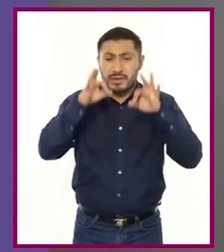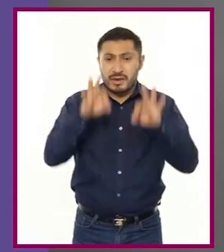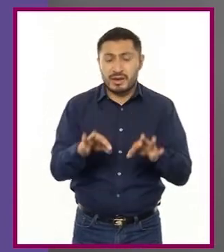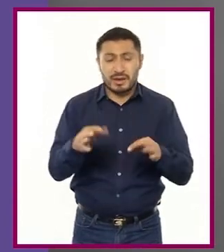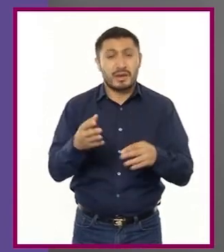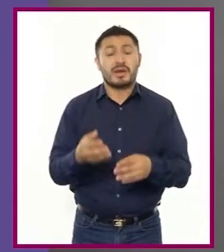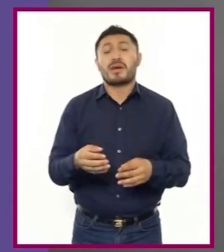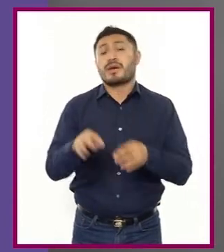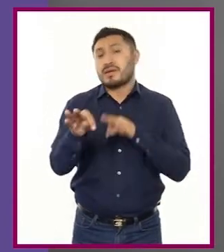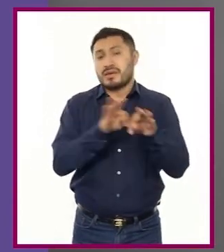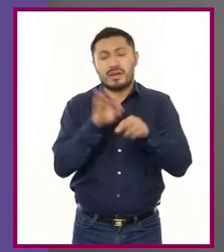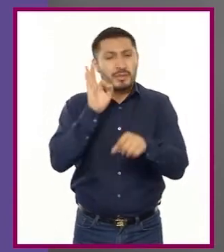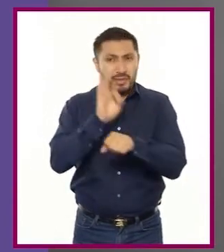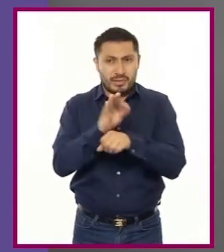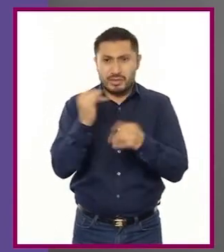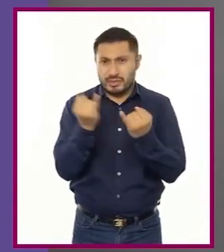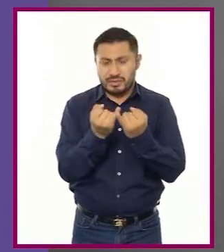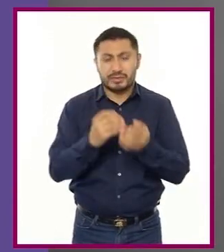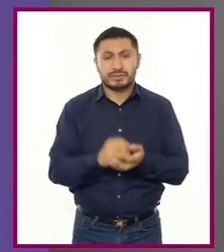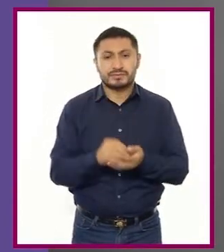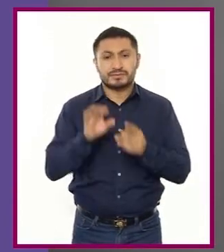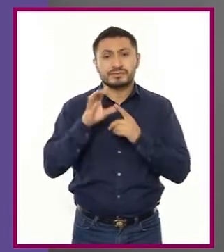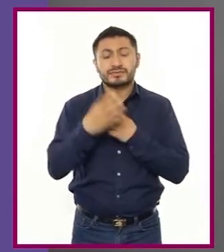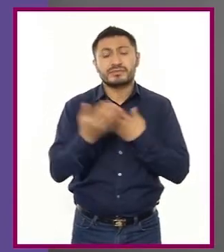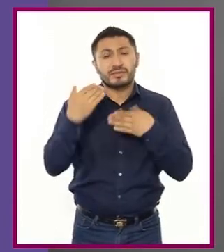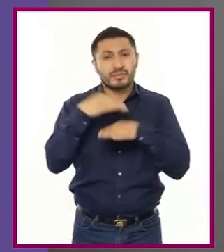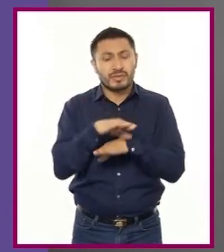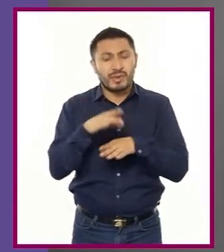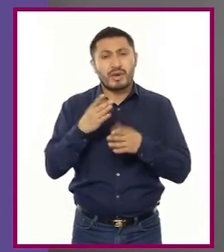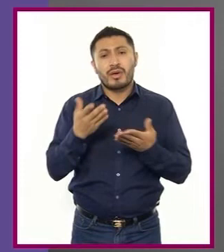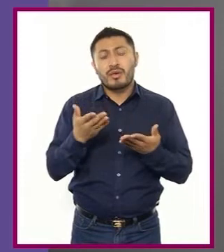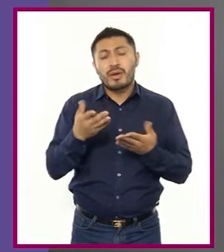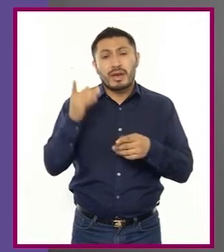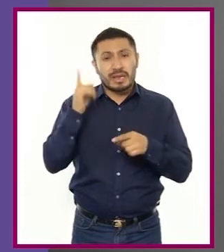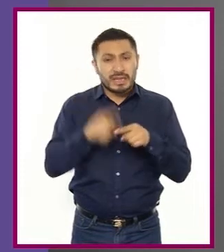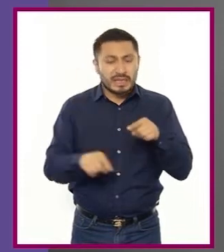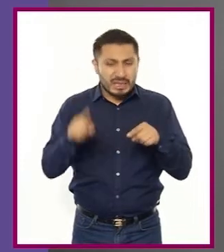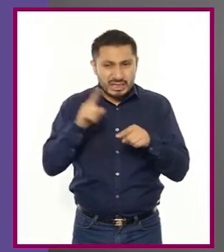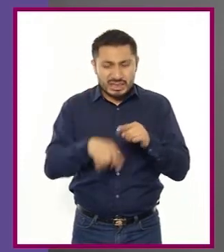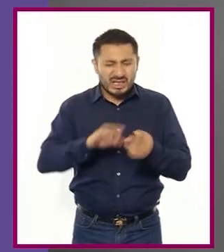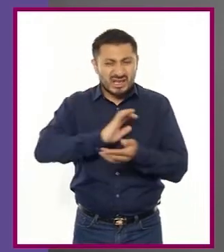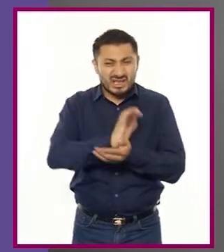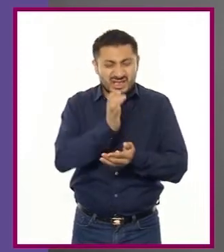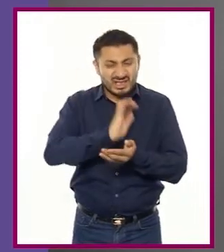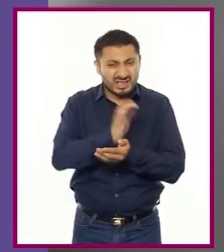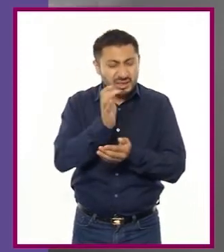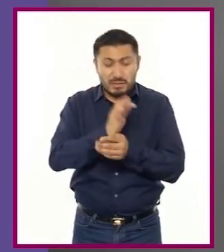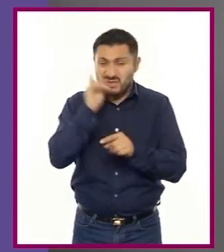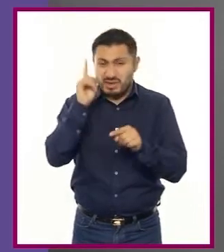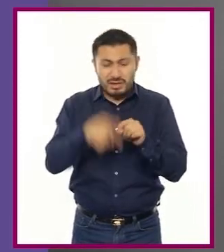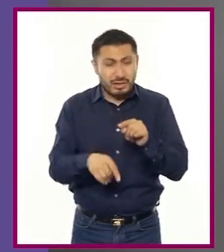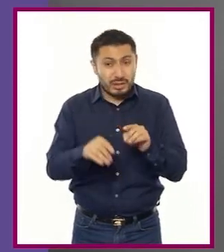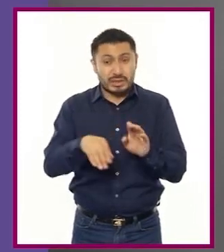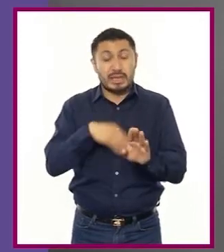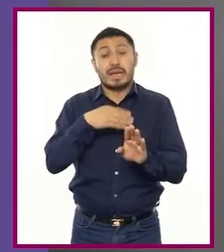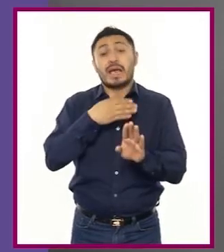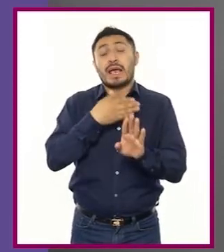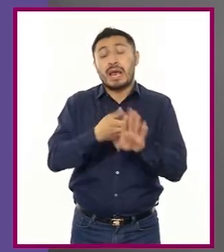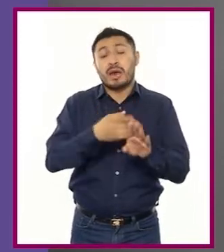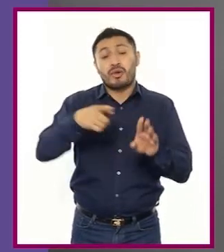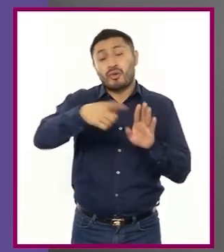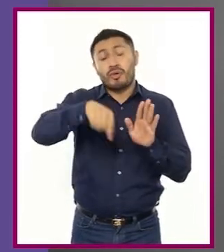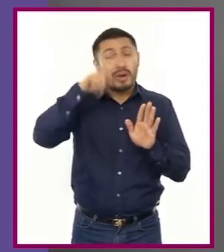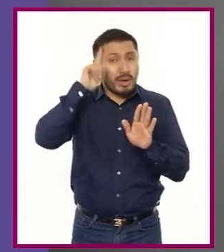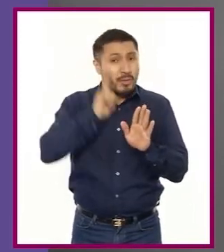trabajo. Convención sobre la eliminación de todas las formas de discriminación contra la mujer.